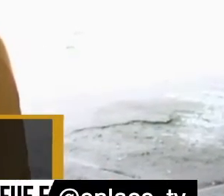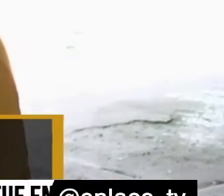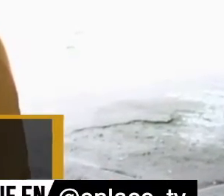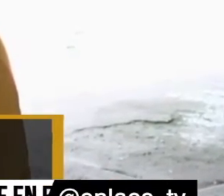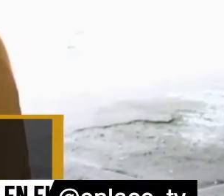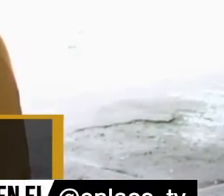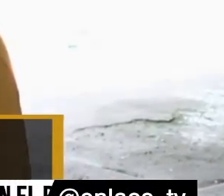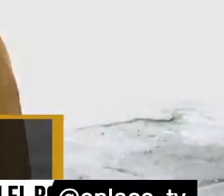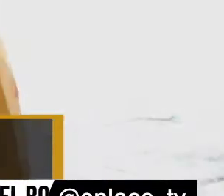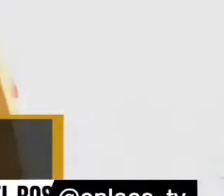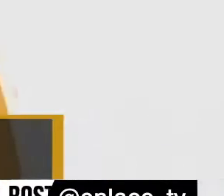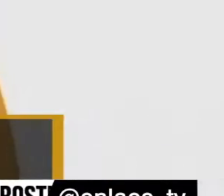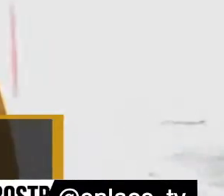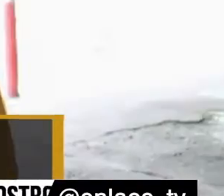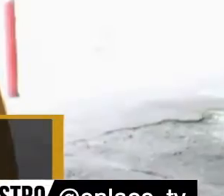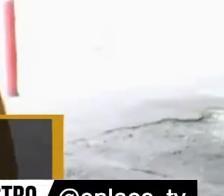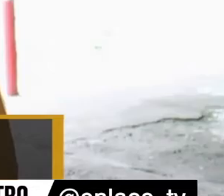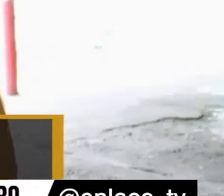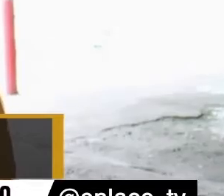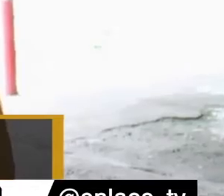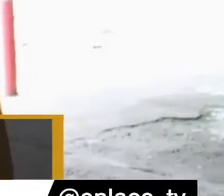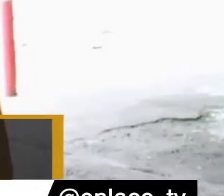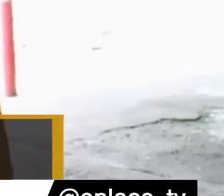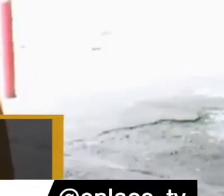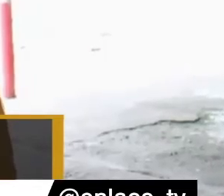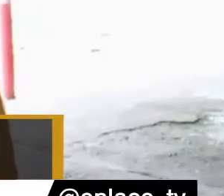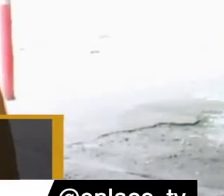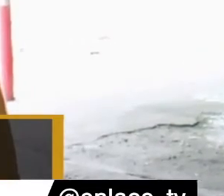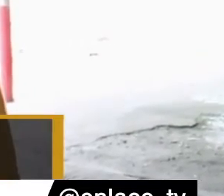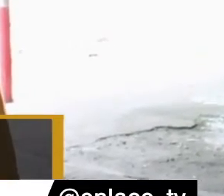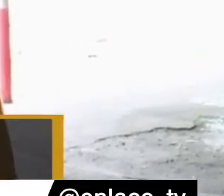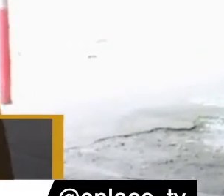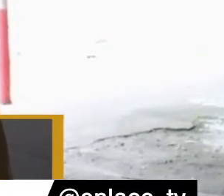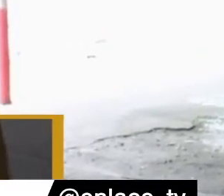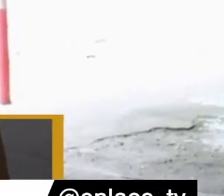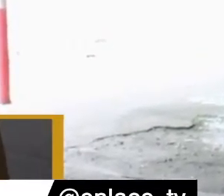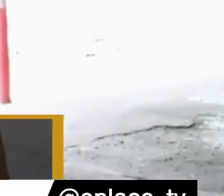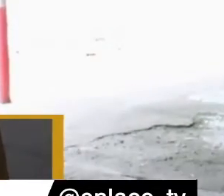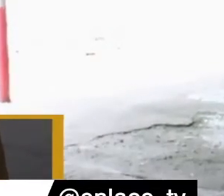cayó la avioneta. Tenía rato que